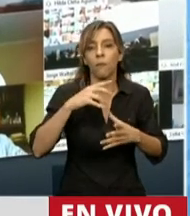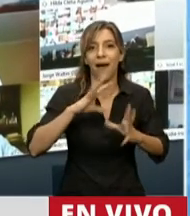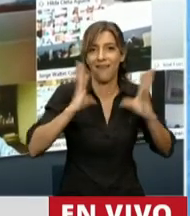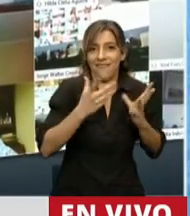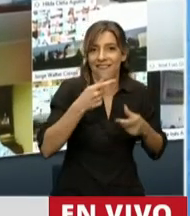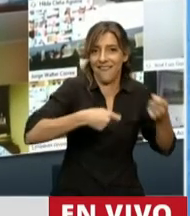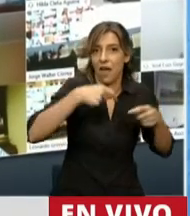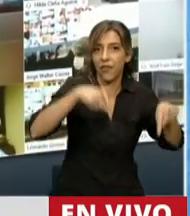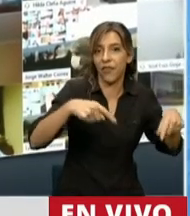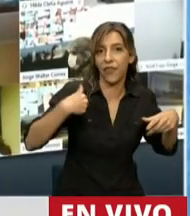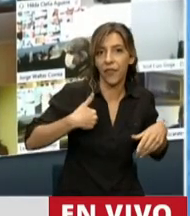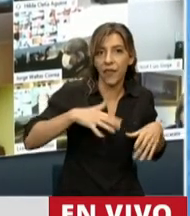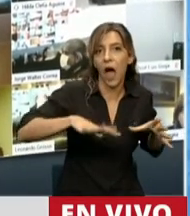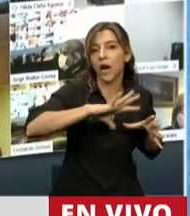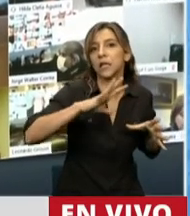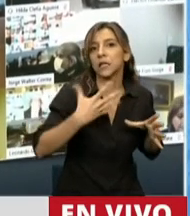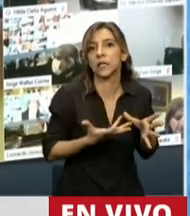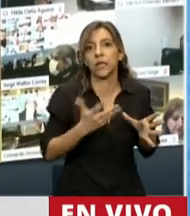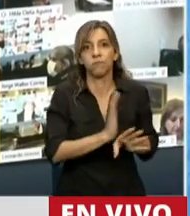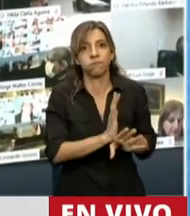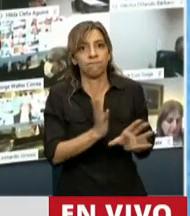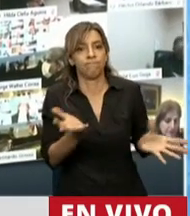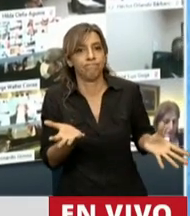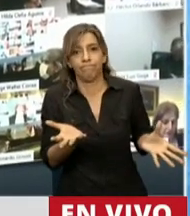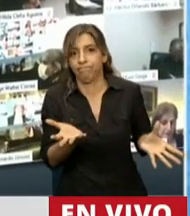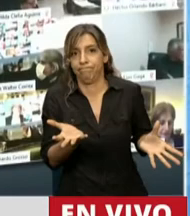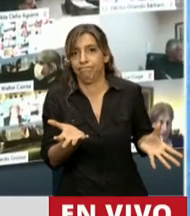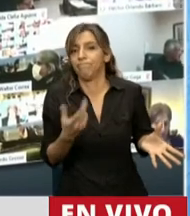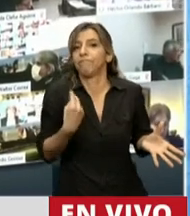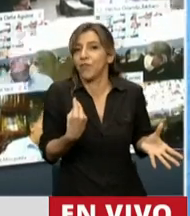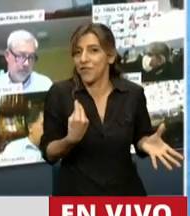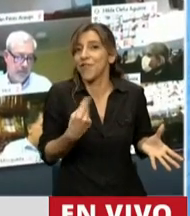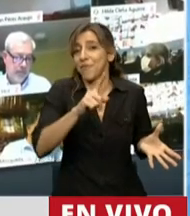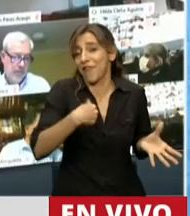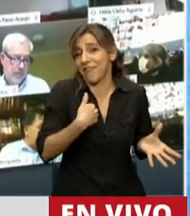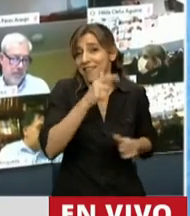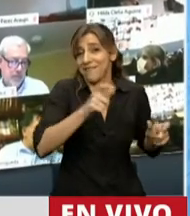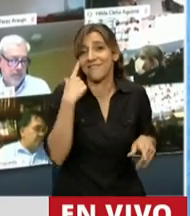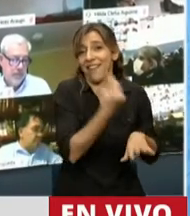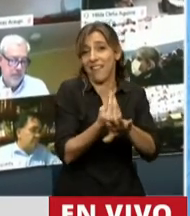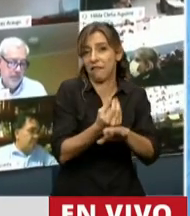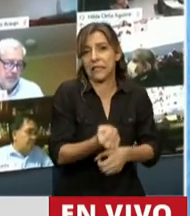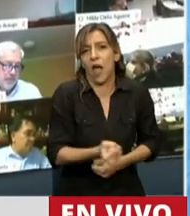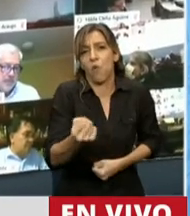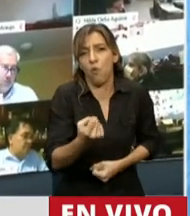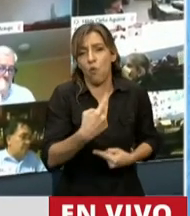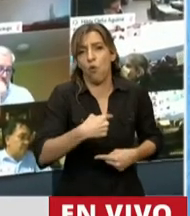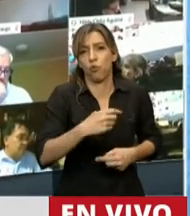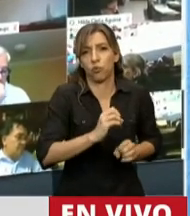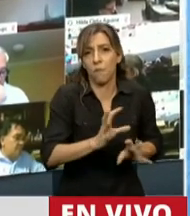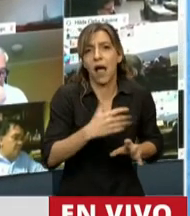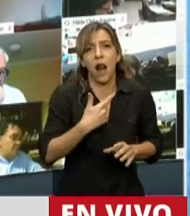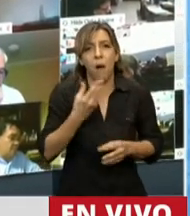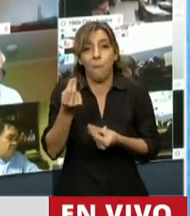esto, como diría en Palermo Hollywood, sazonado con un ajuste permanente y acompañado por un nutrido colchón de fuga